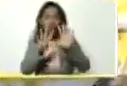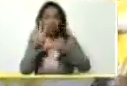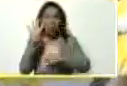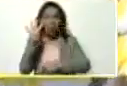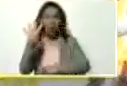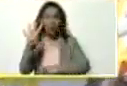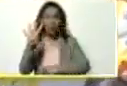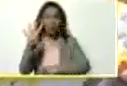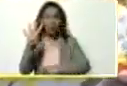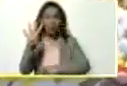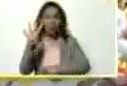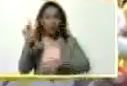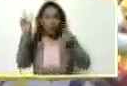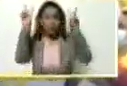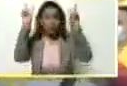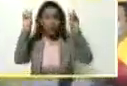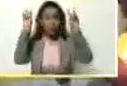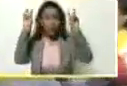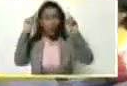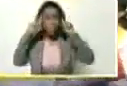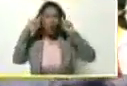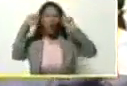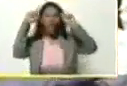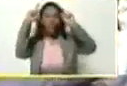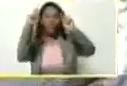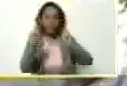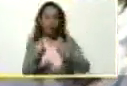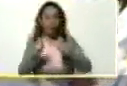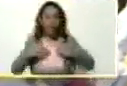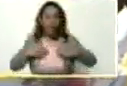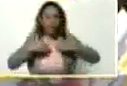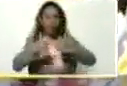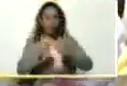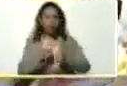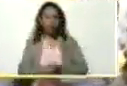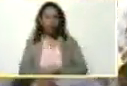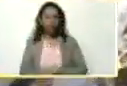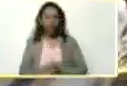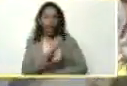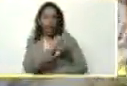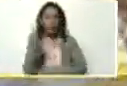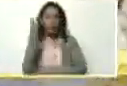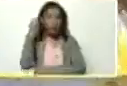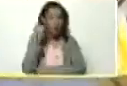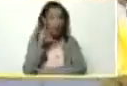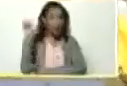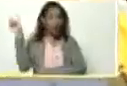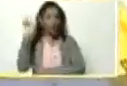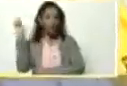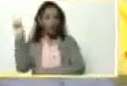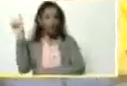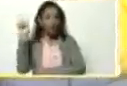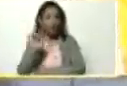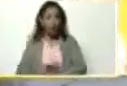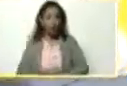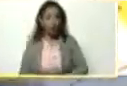3.894 nuevos profesionales de la salud de la República Bolivariana de Venezuela.